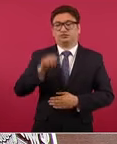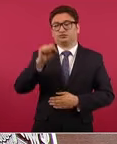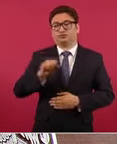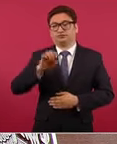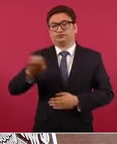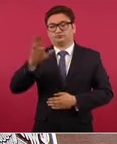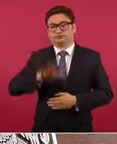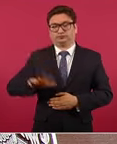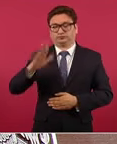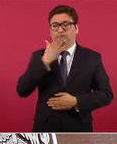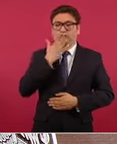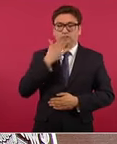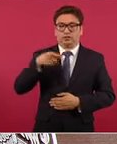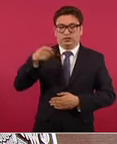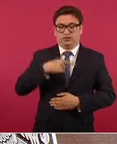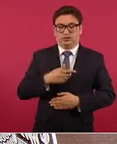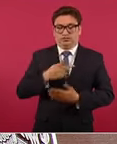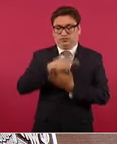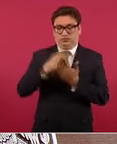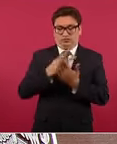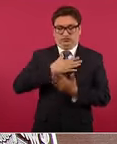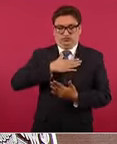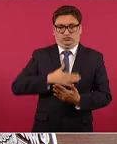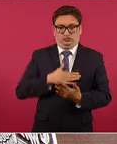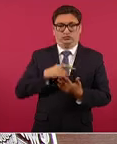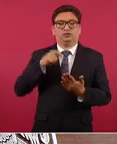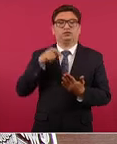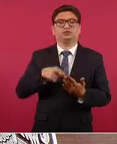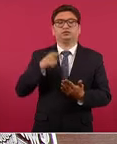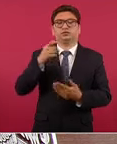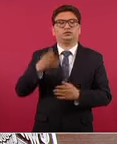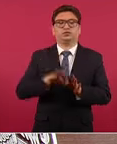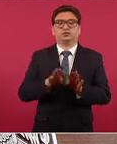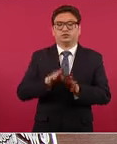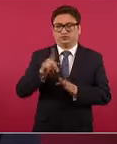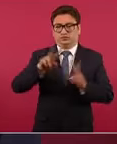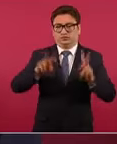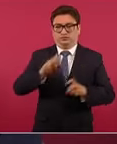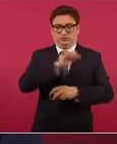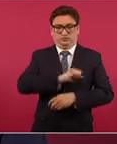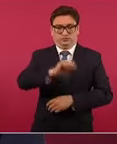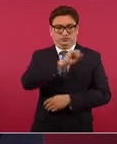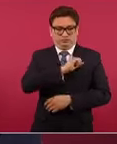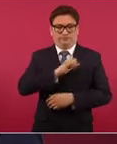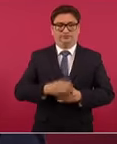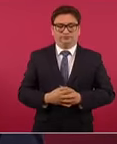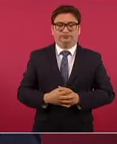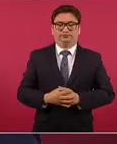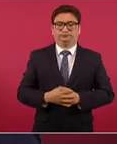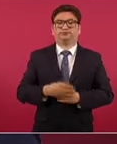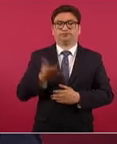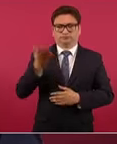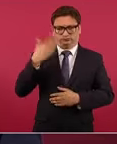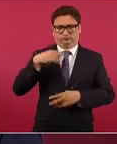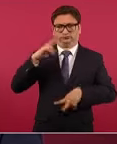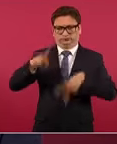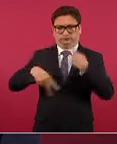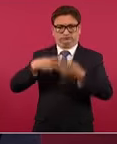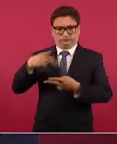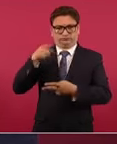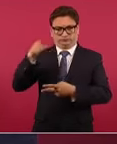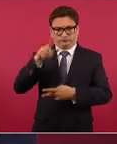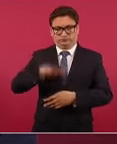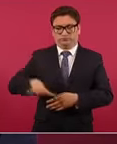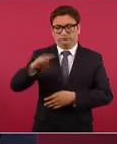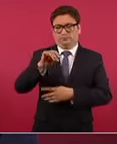sonora y durante un plan de justicia que incluía elementos de salud éste estuvimos allá en mesa en mesa